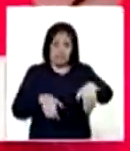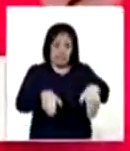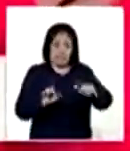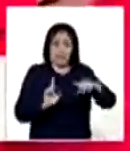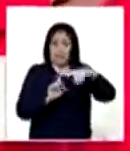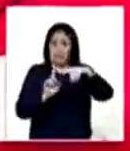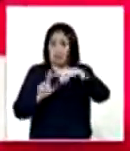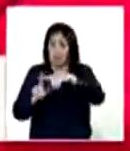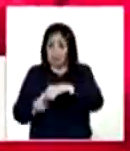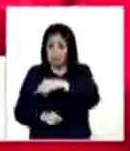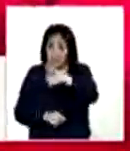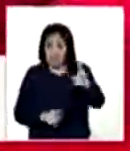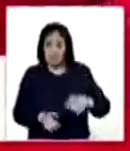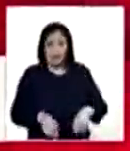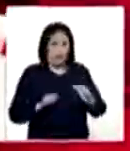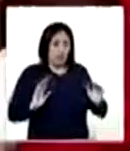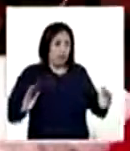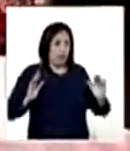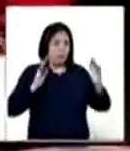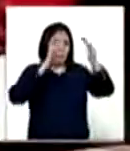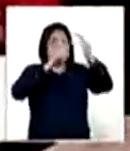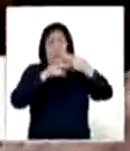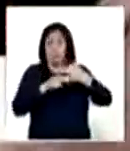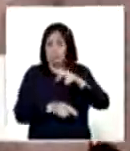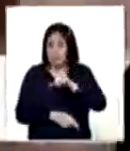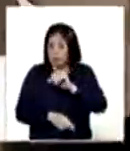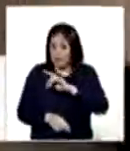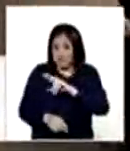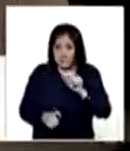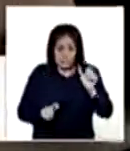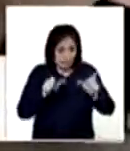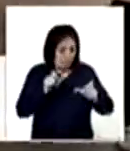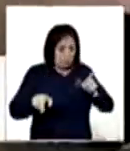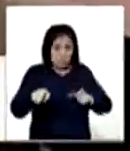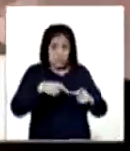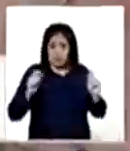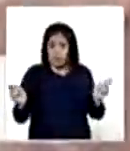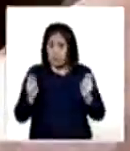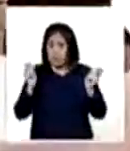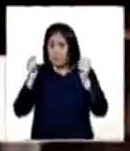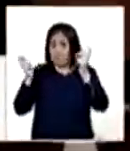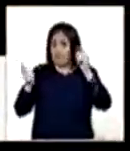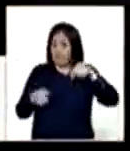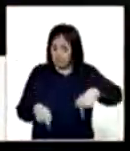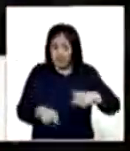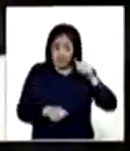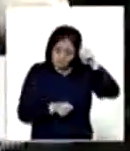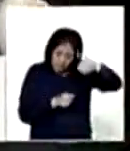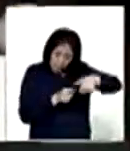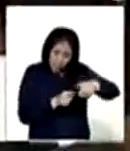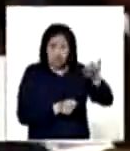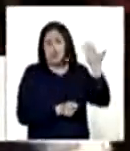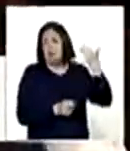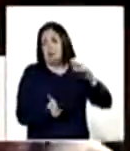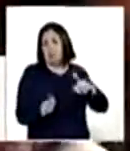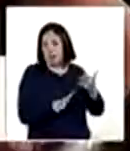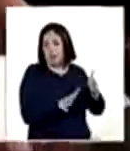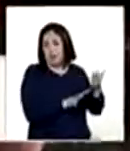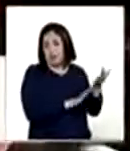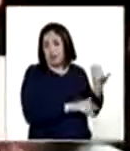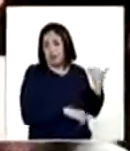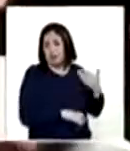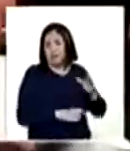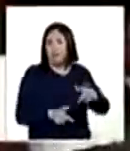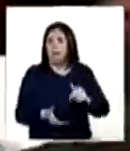Rosa, en el Cerro La Regla. Las personas festejan en este día recordando a los que ya se fueron, a los que ya partieron.